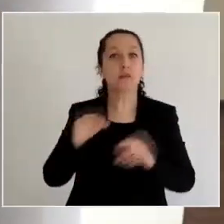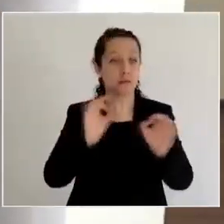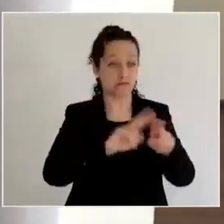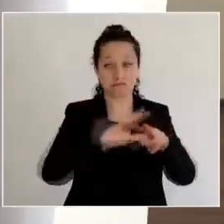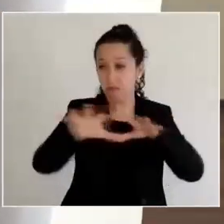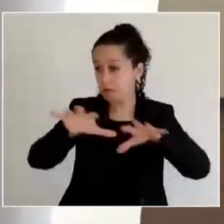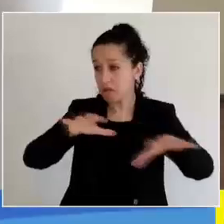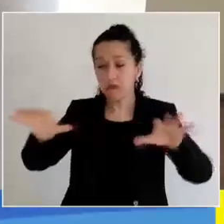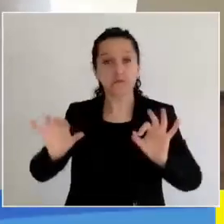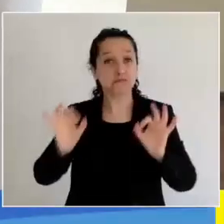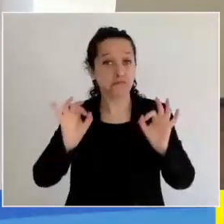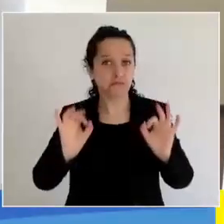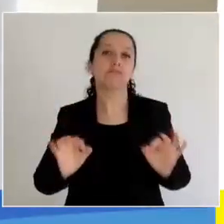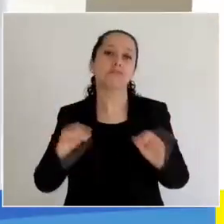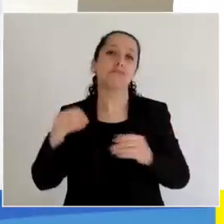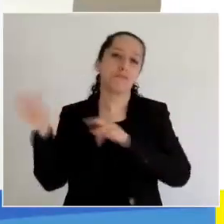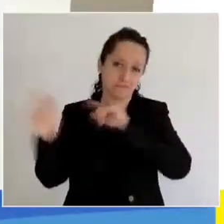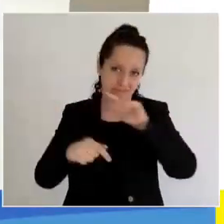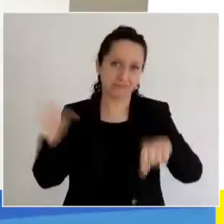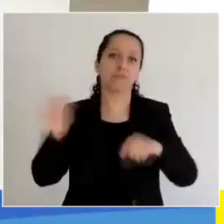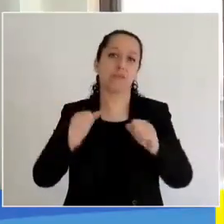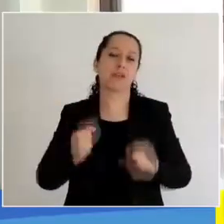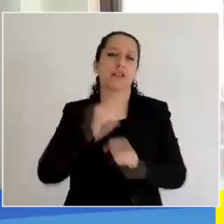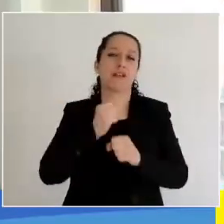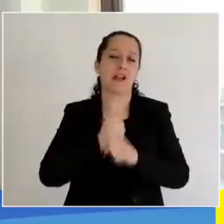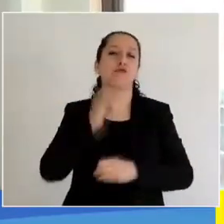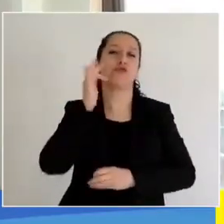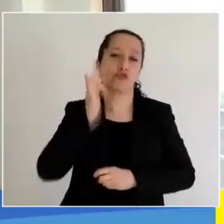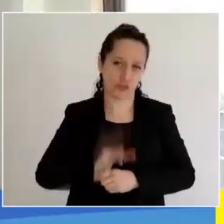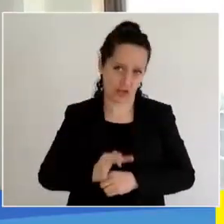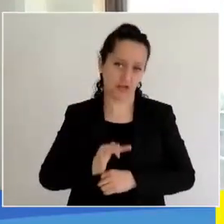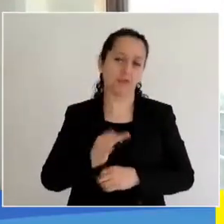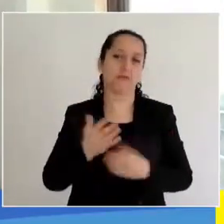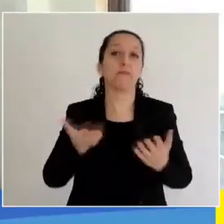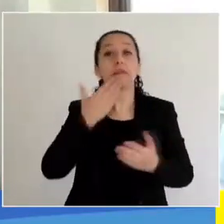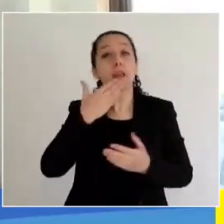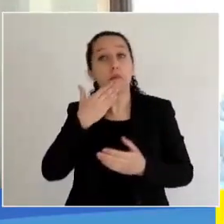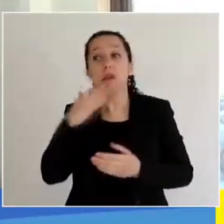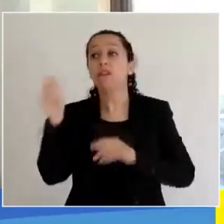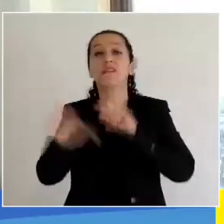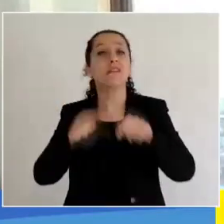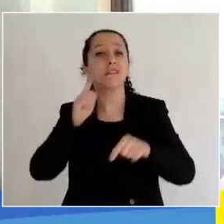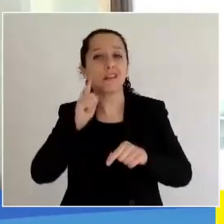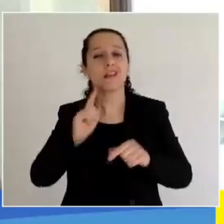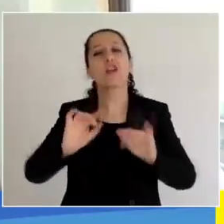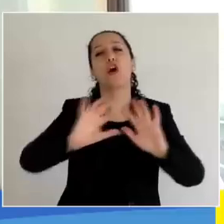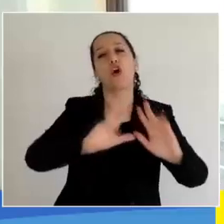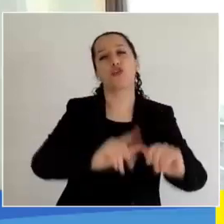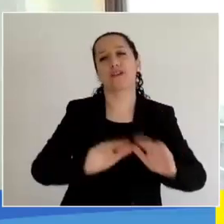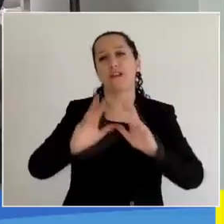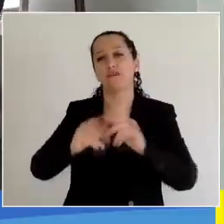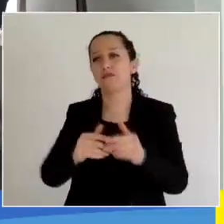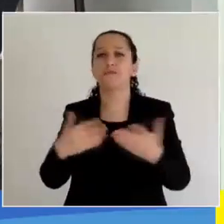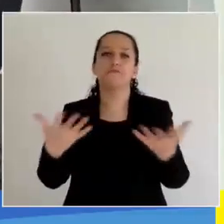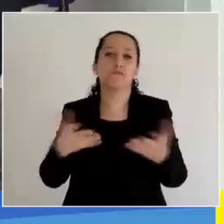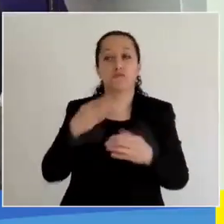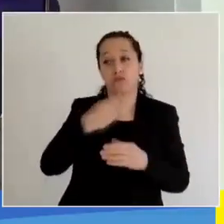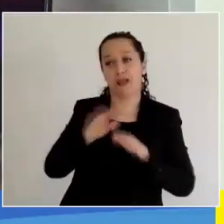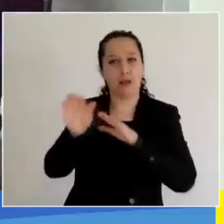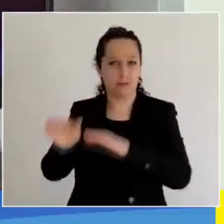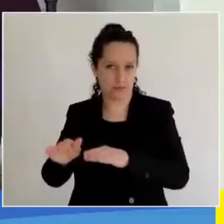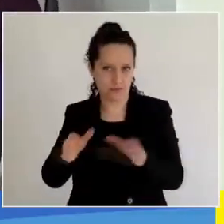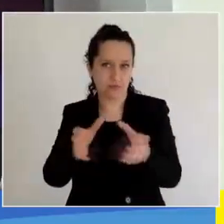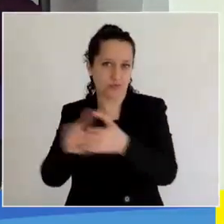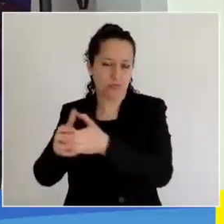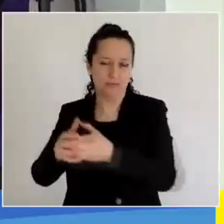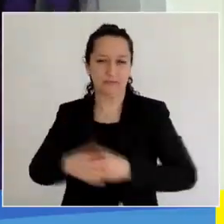pasar a la habilitación de los espacios que serán usados por los funcionarios de esta dependencia municipal y también por las organizaciones que trabajan con apoyo